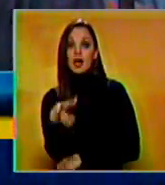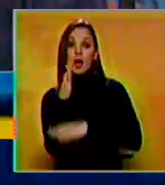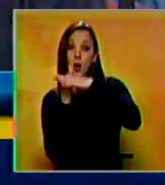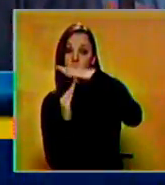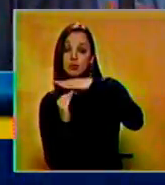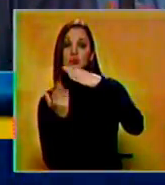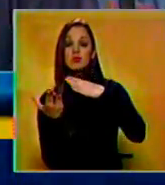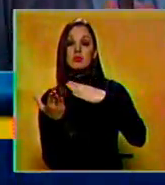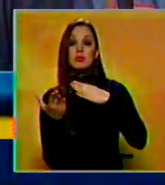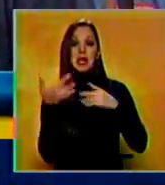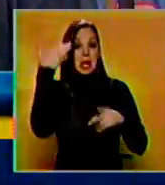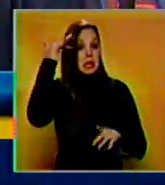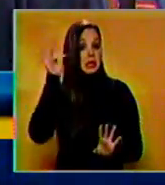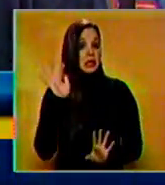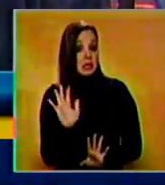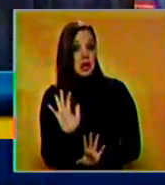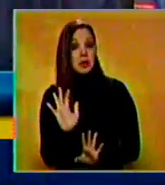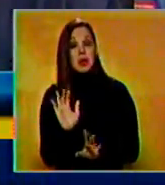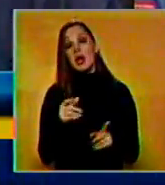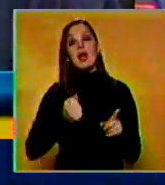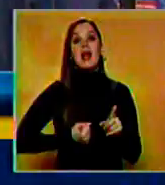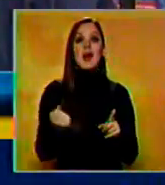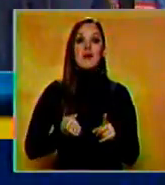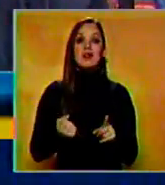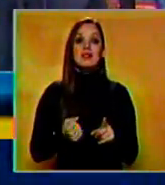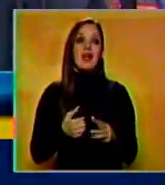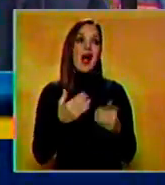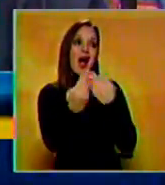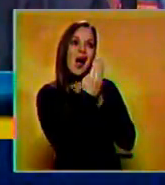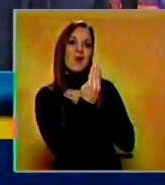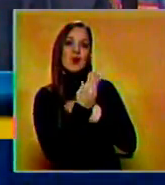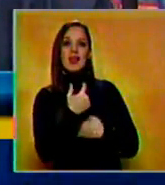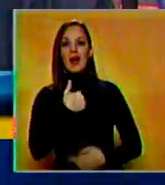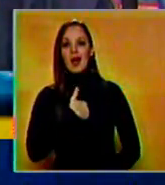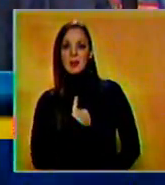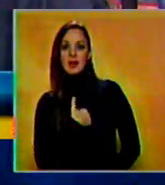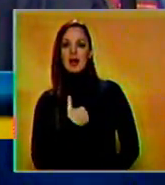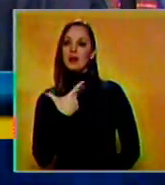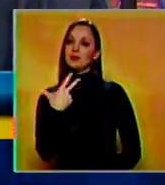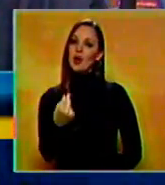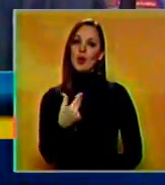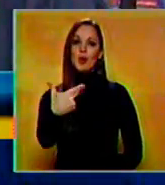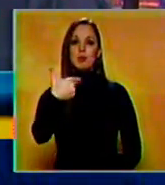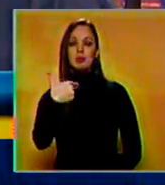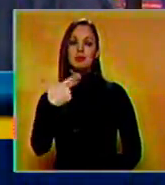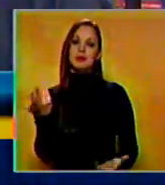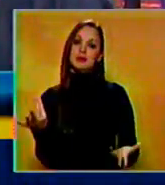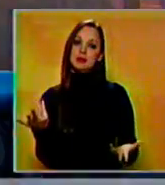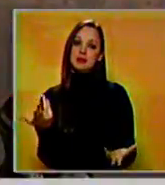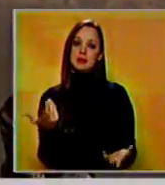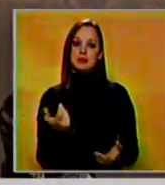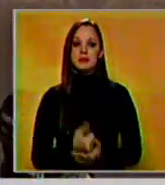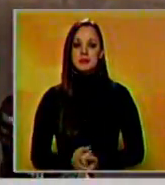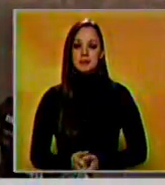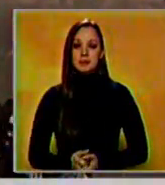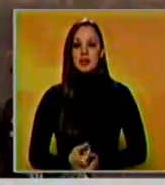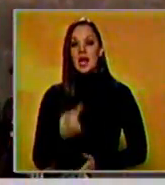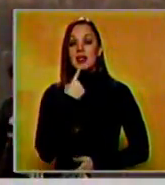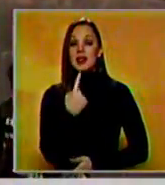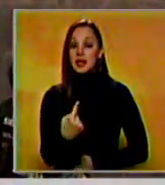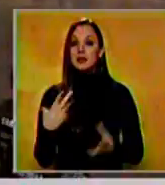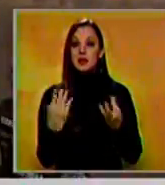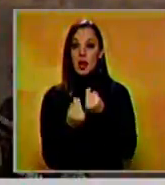bien que la policía podía darle seguridad, viene a ser víctima más bien de manos de un funcionario de la Policía Nacional. Según relataron